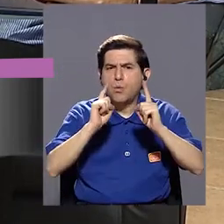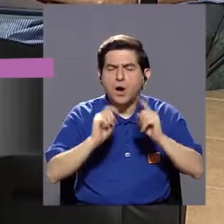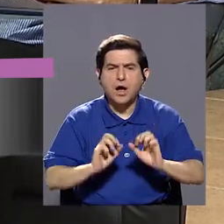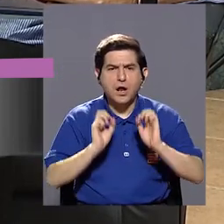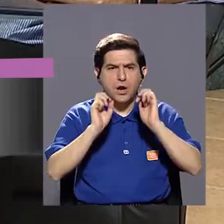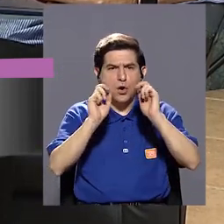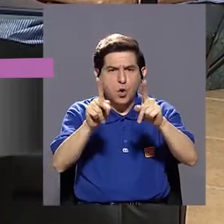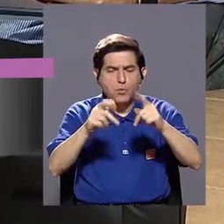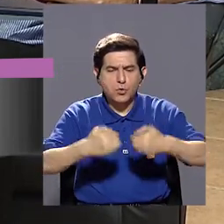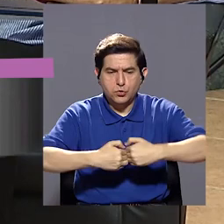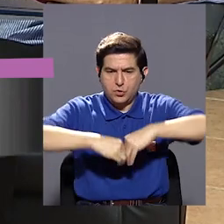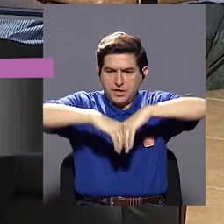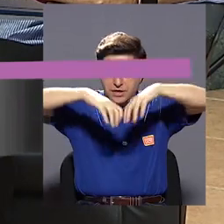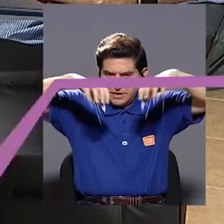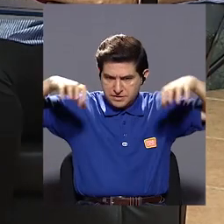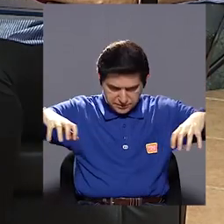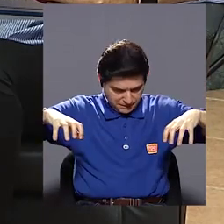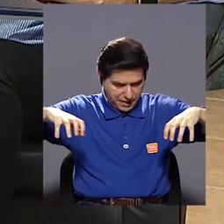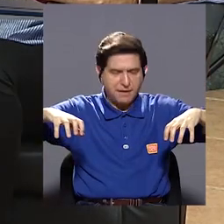la posibilidad de poder separar